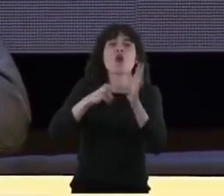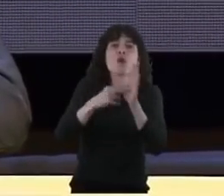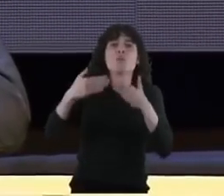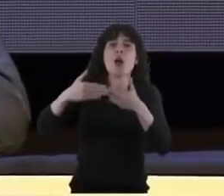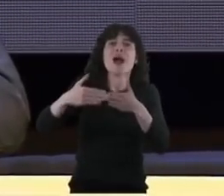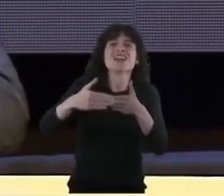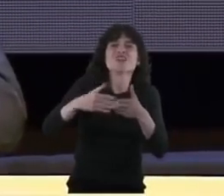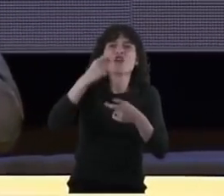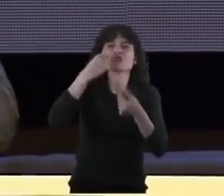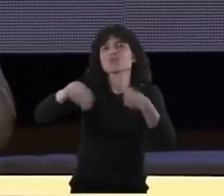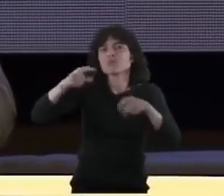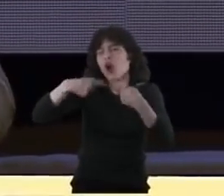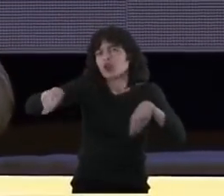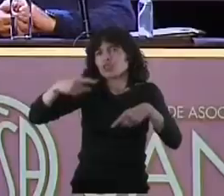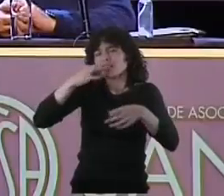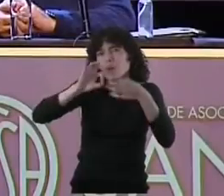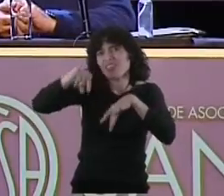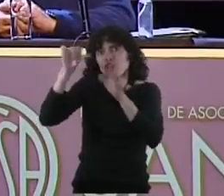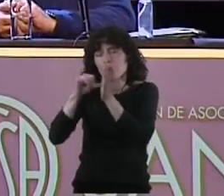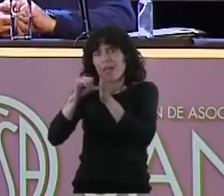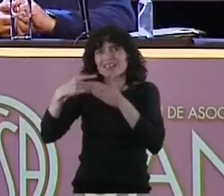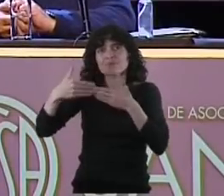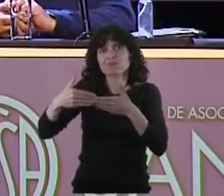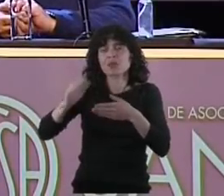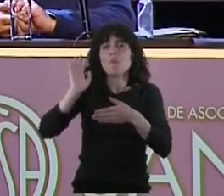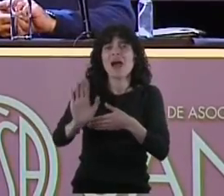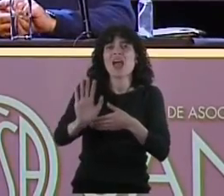la pandemia no ha terminado.